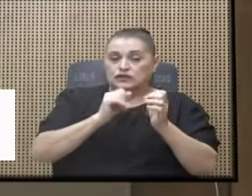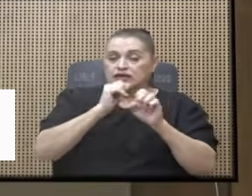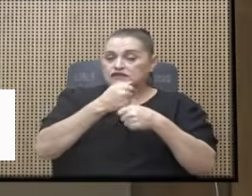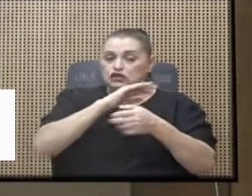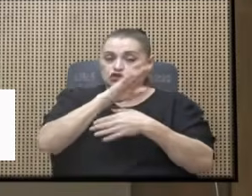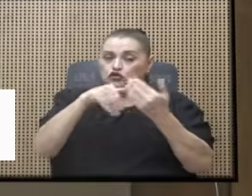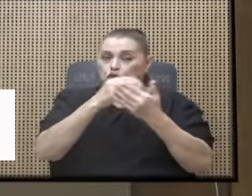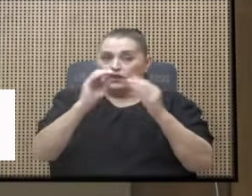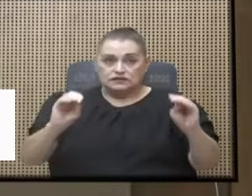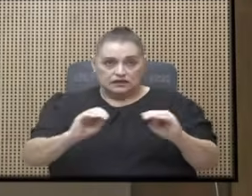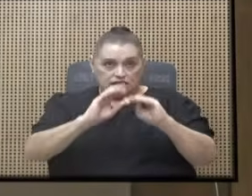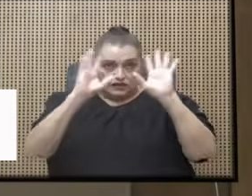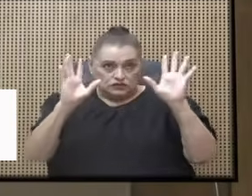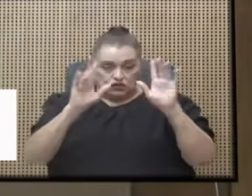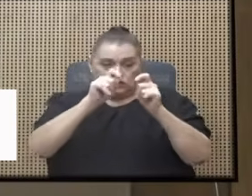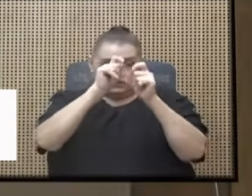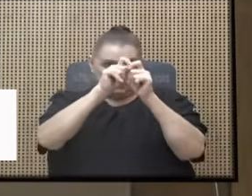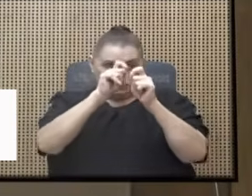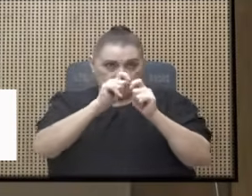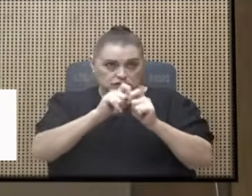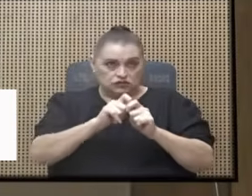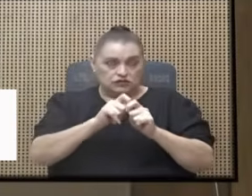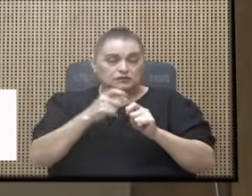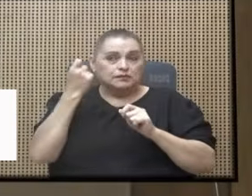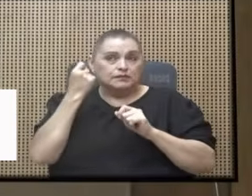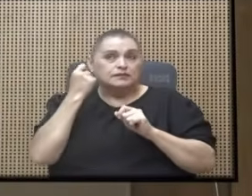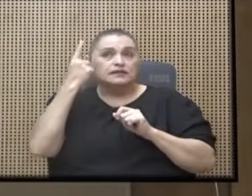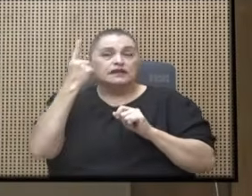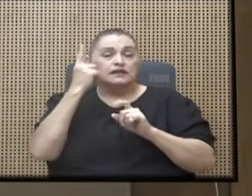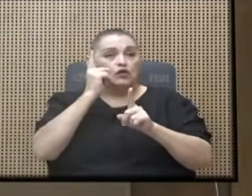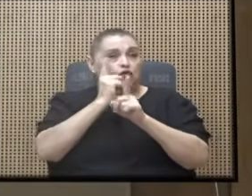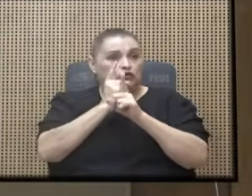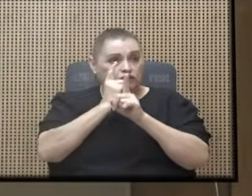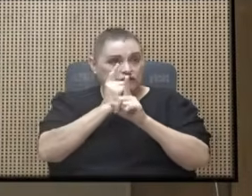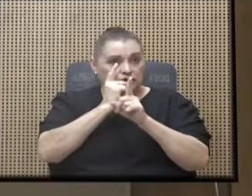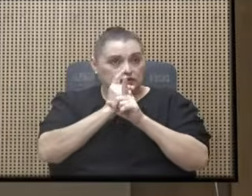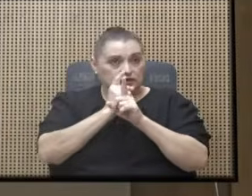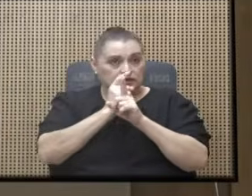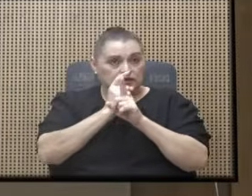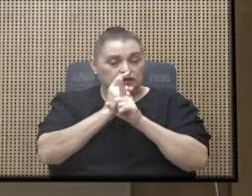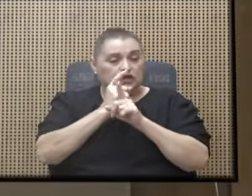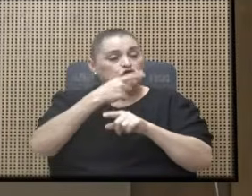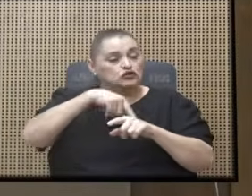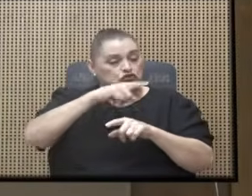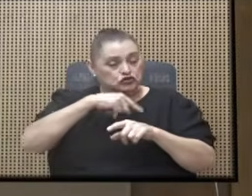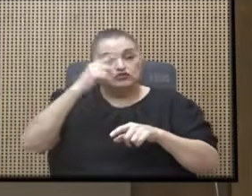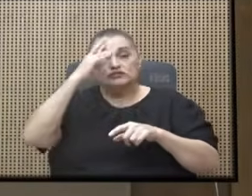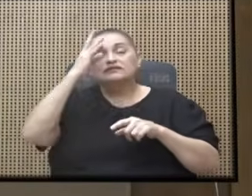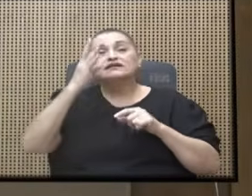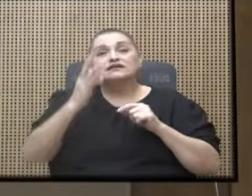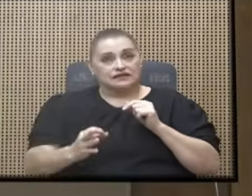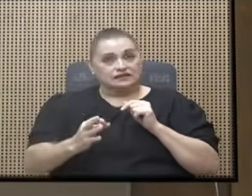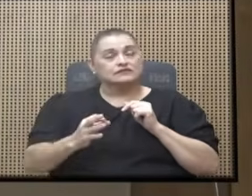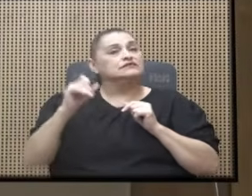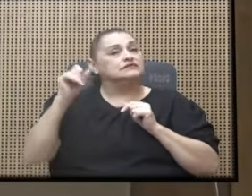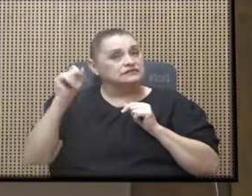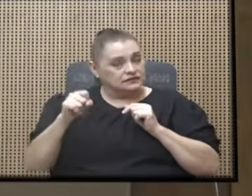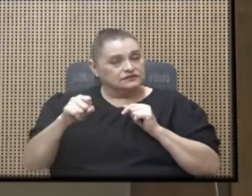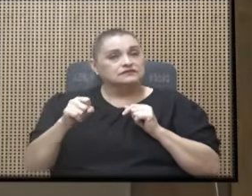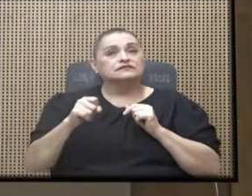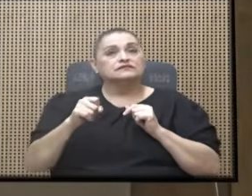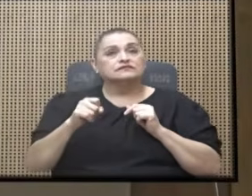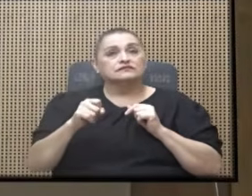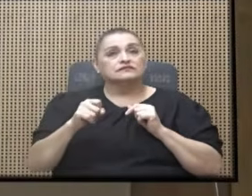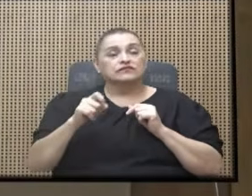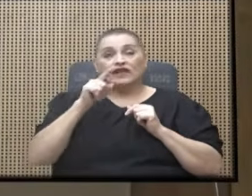aclaraciones, todas estas precisiones, para que se entienda correctamente, y estamos convencidos de que con